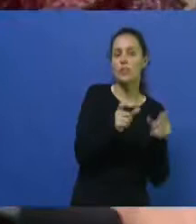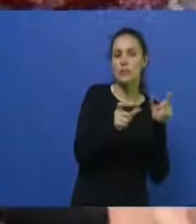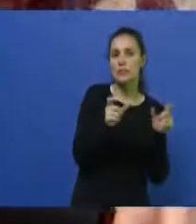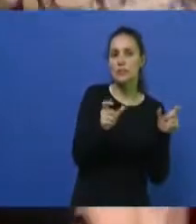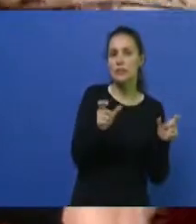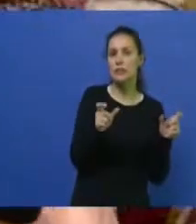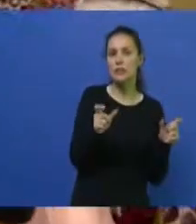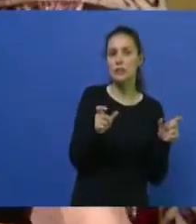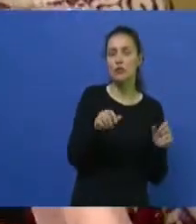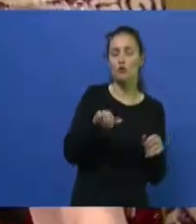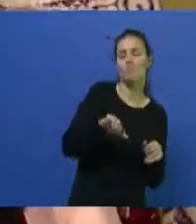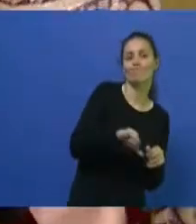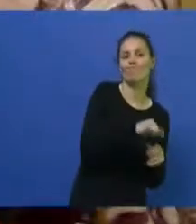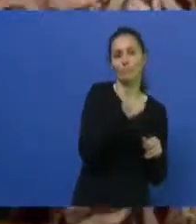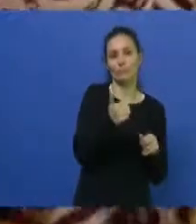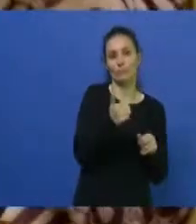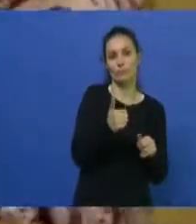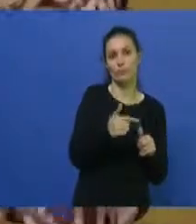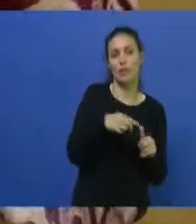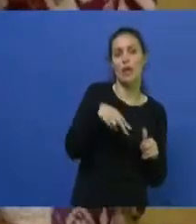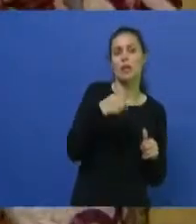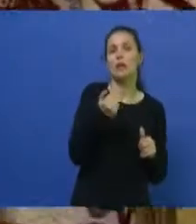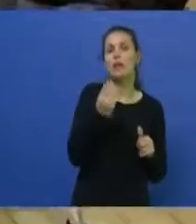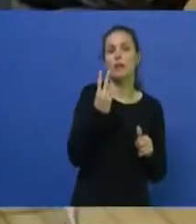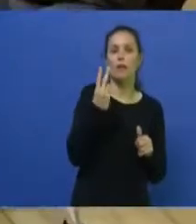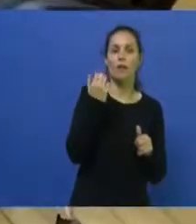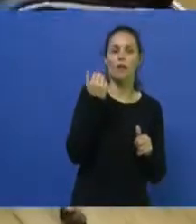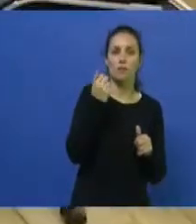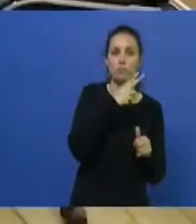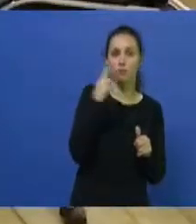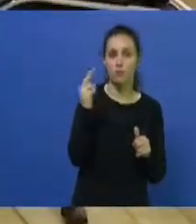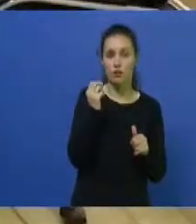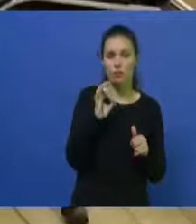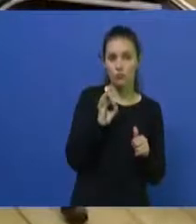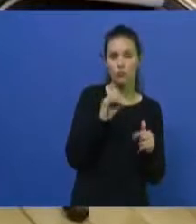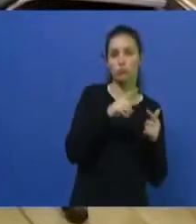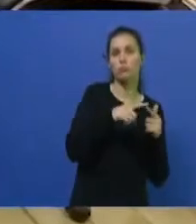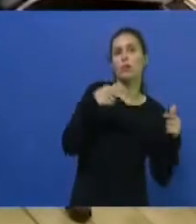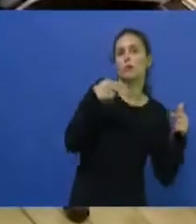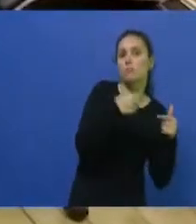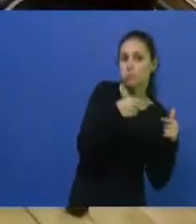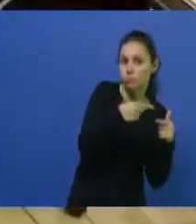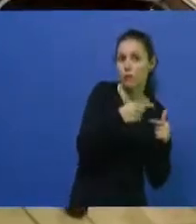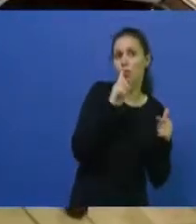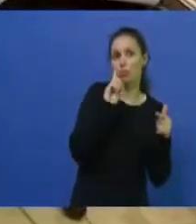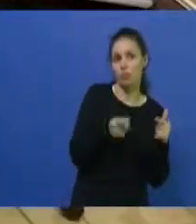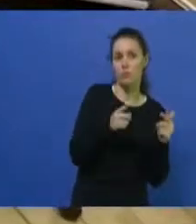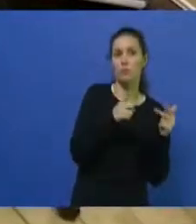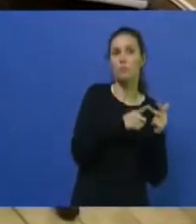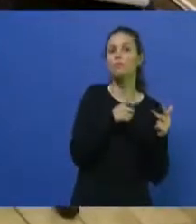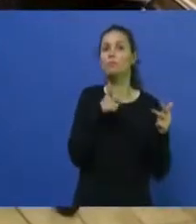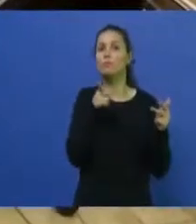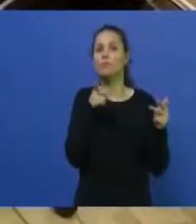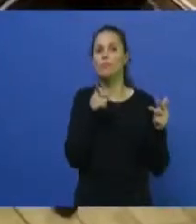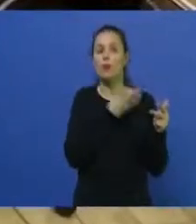Bueno. Verónica Navarro, también lo dice la oposición, porque dice que insistieron. También De Falco dice que él se